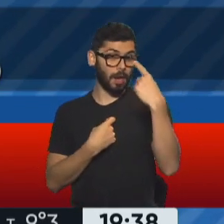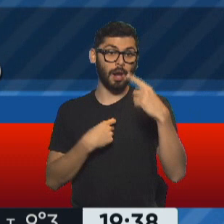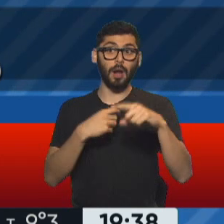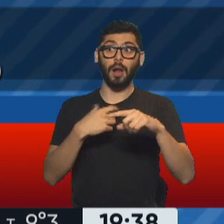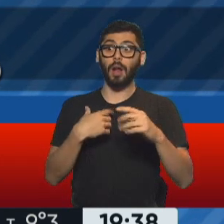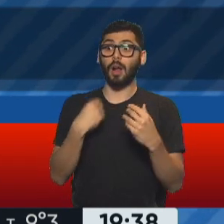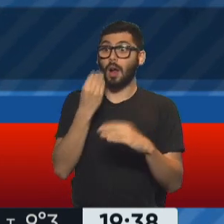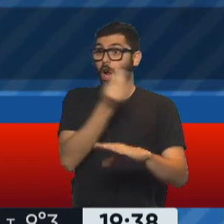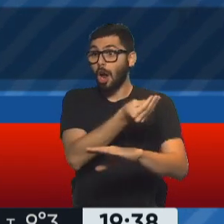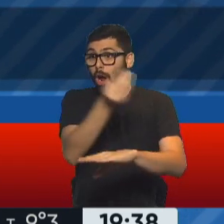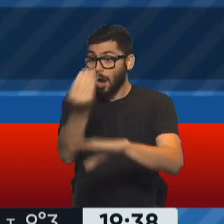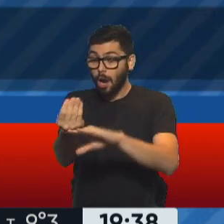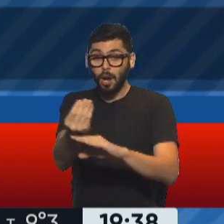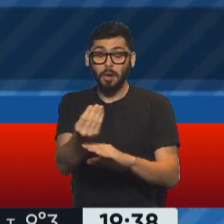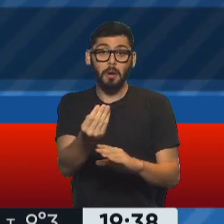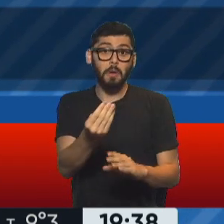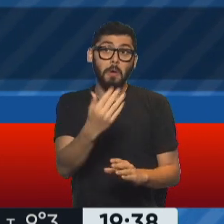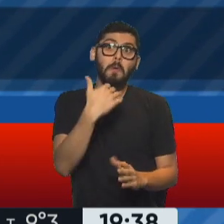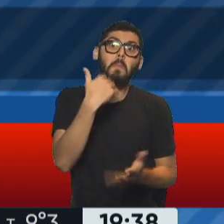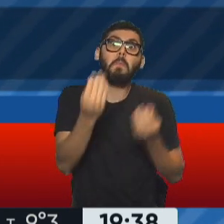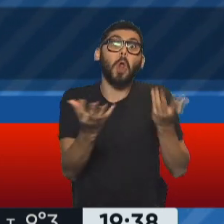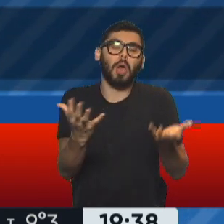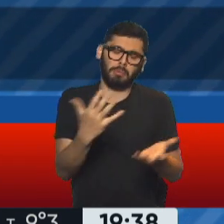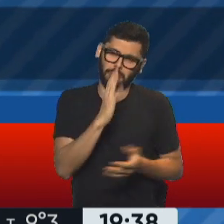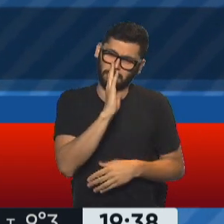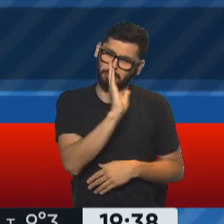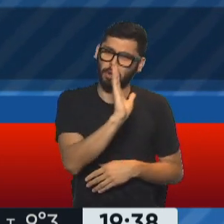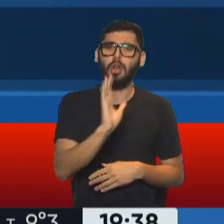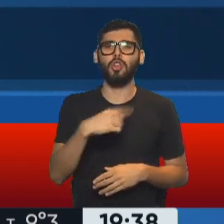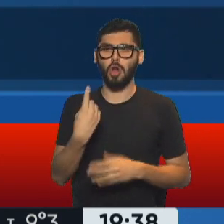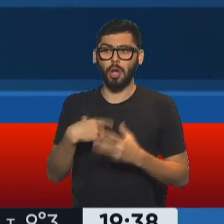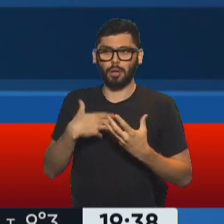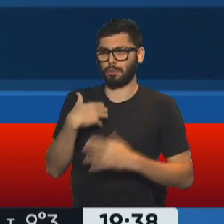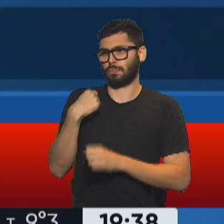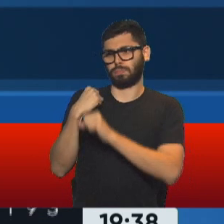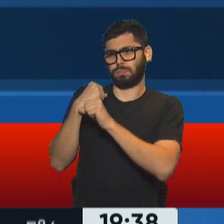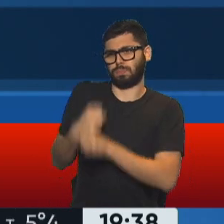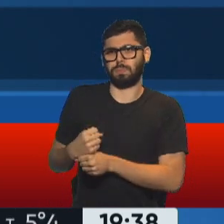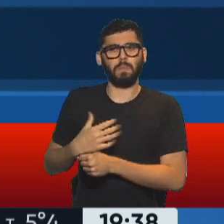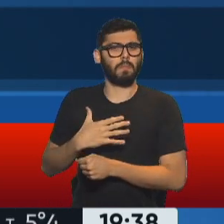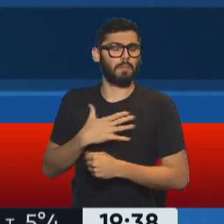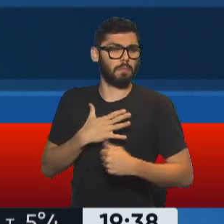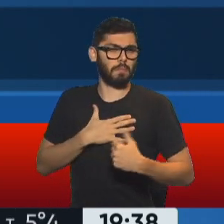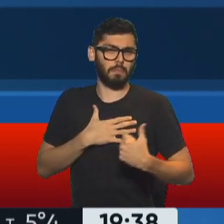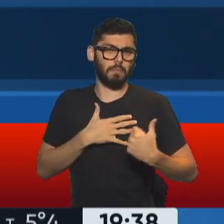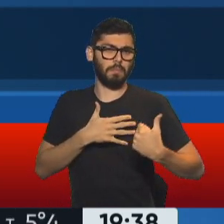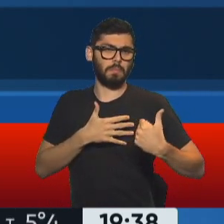tiempo no sé bien por qué cosa bueno nosotros vamos a plantar bandera y probablemente competiremos